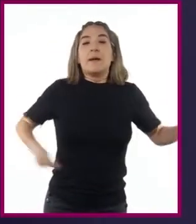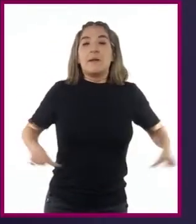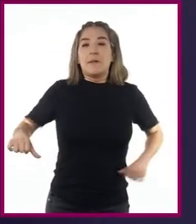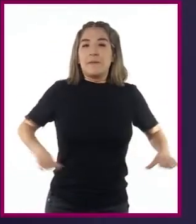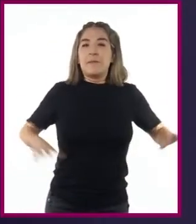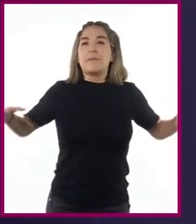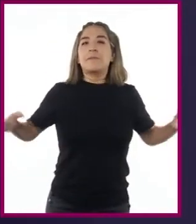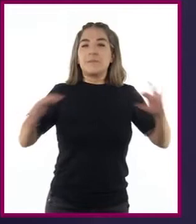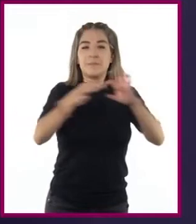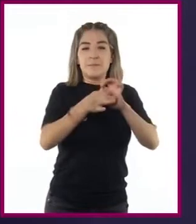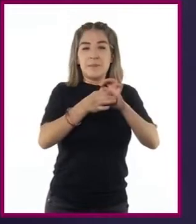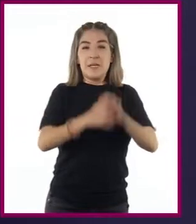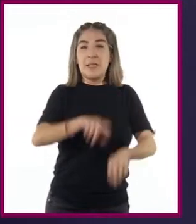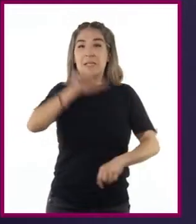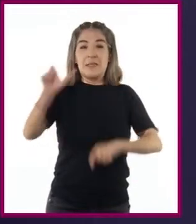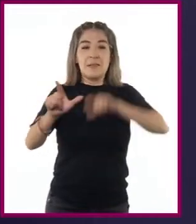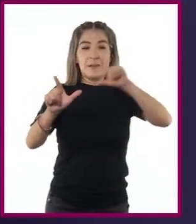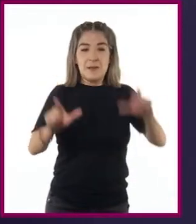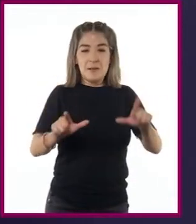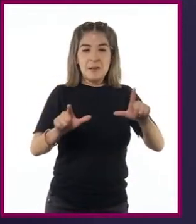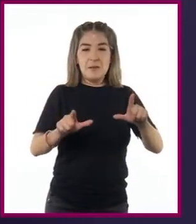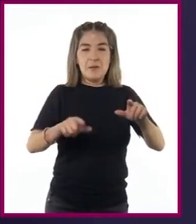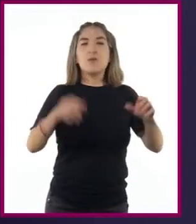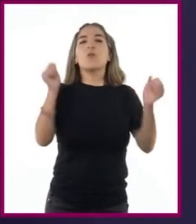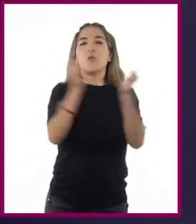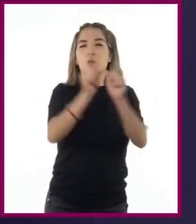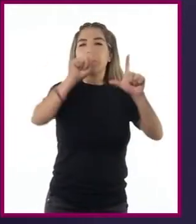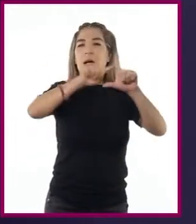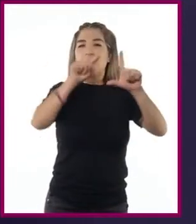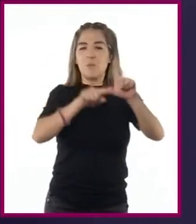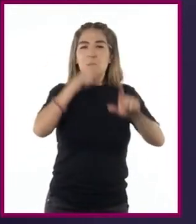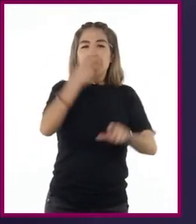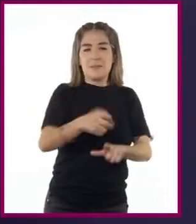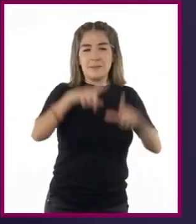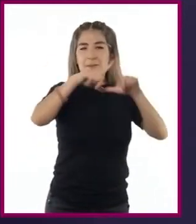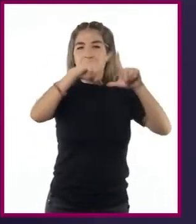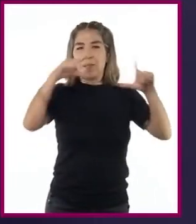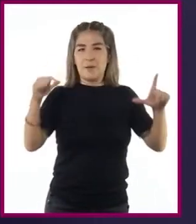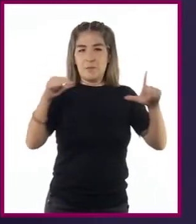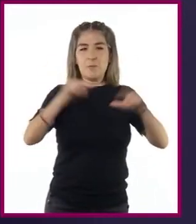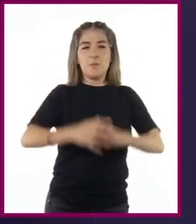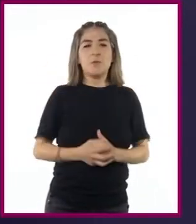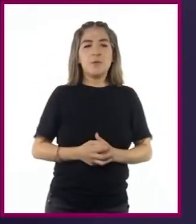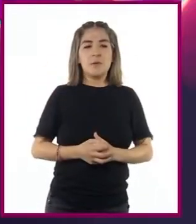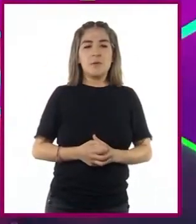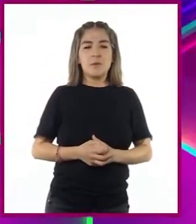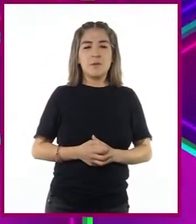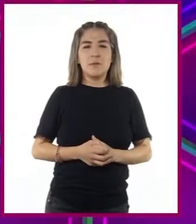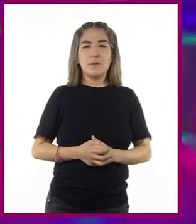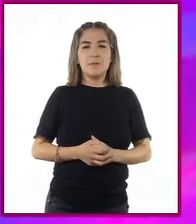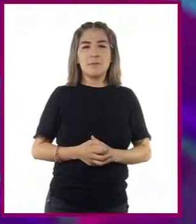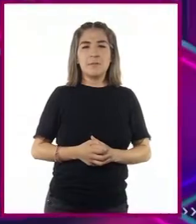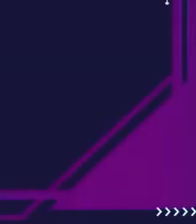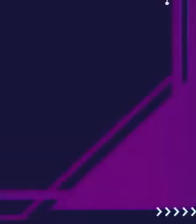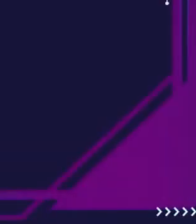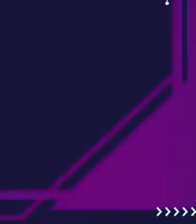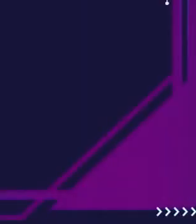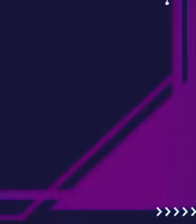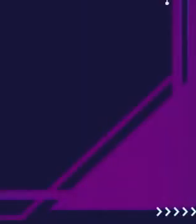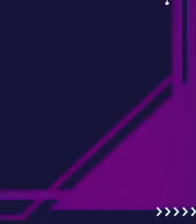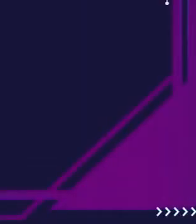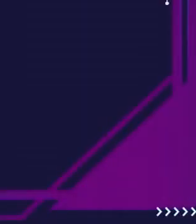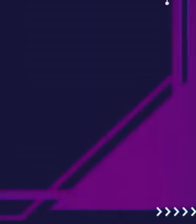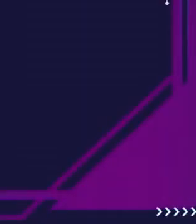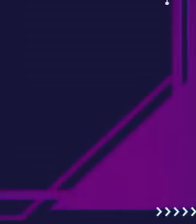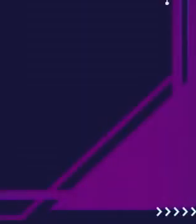relaciona los lados y los ángulos de un triángulo rectángulo. Determina la altura de